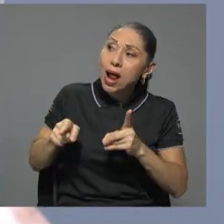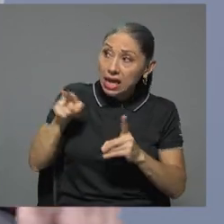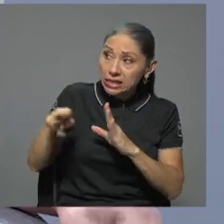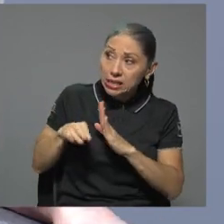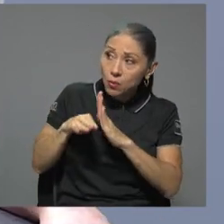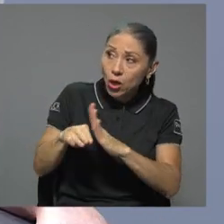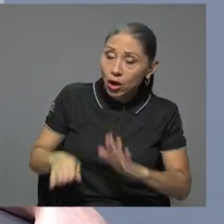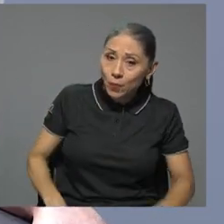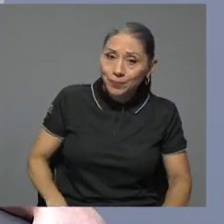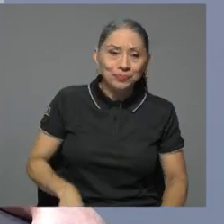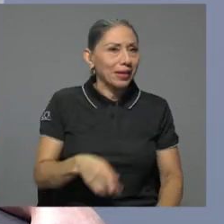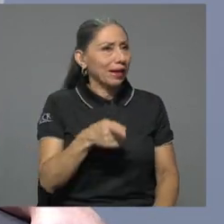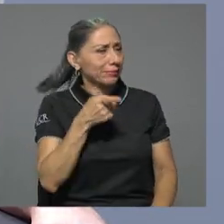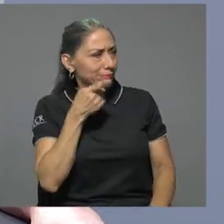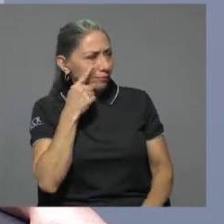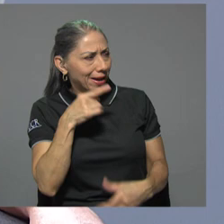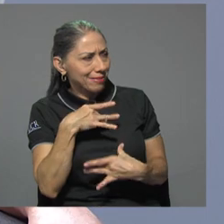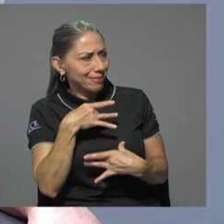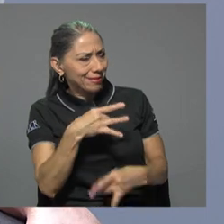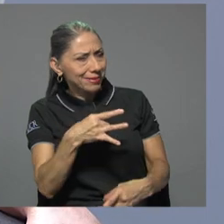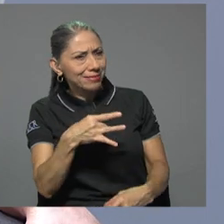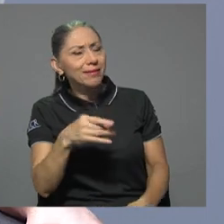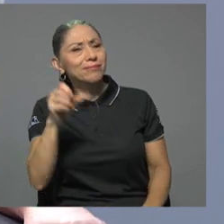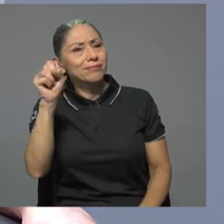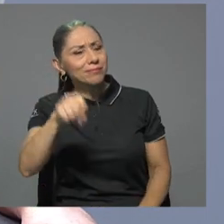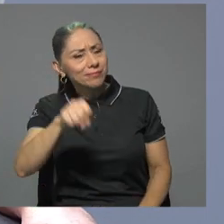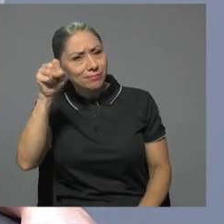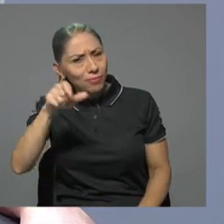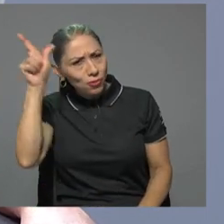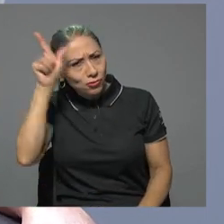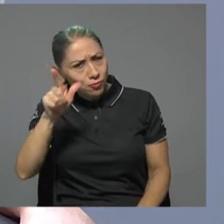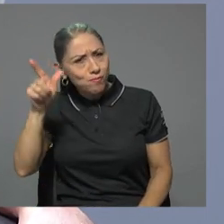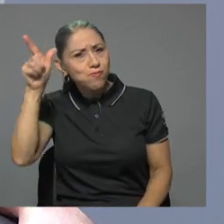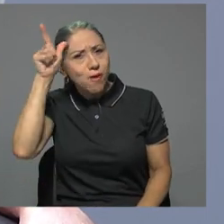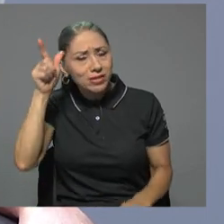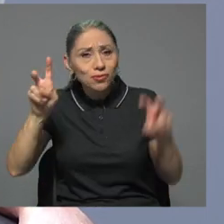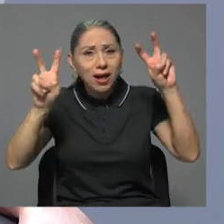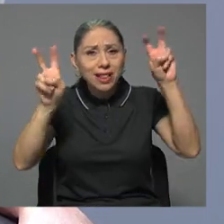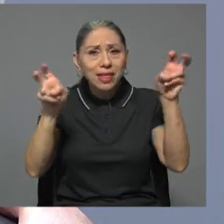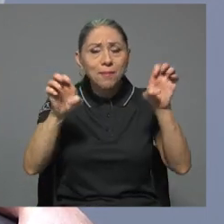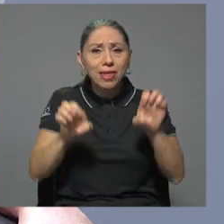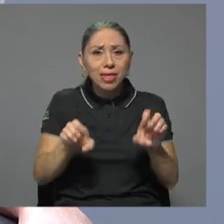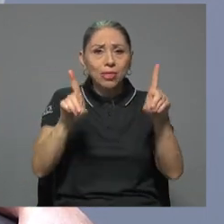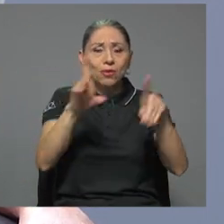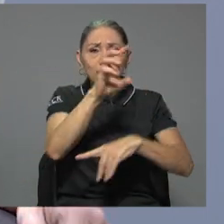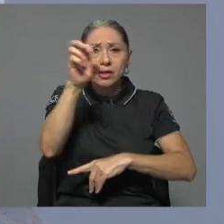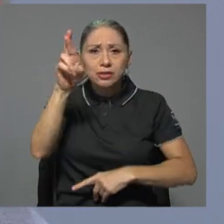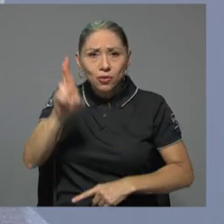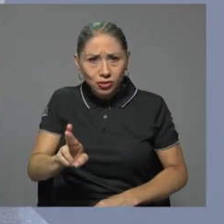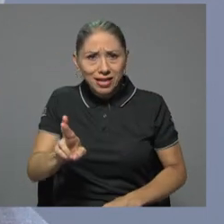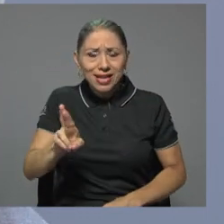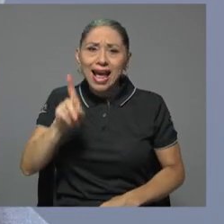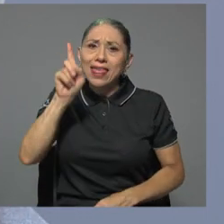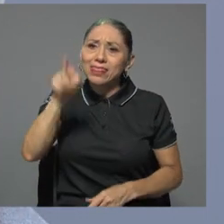de aquí en adelante por supuesto que el tema educación en costa rica hay que redefinirlo y